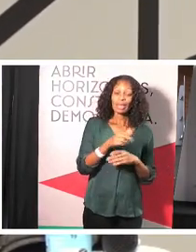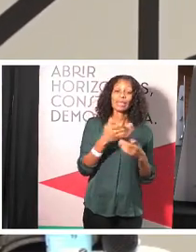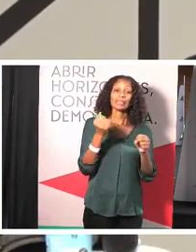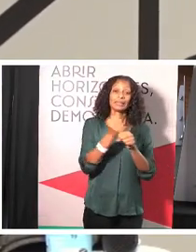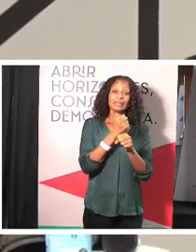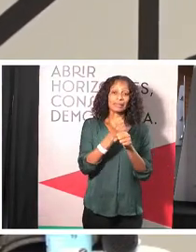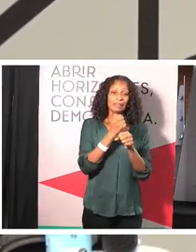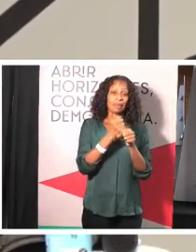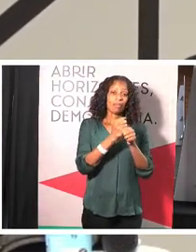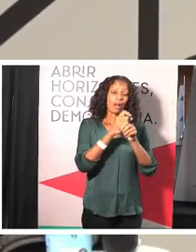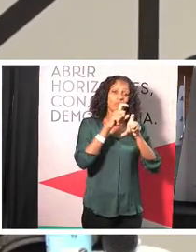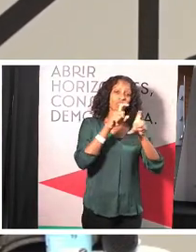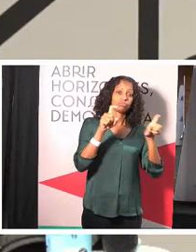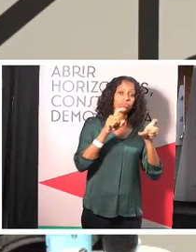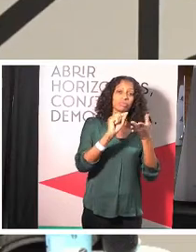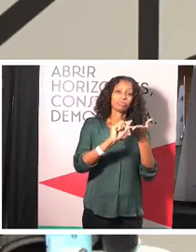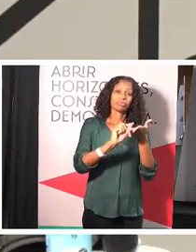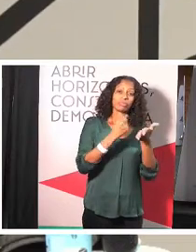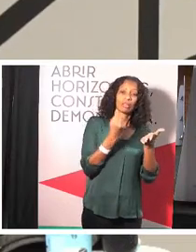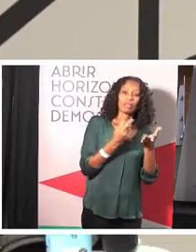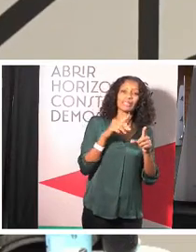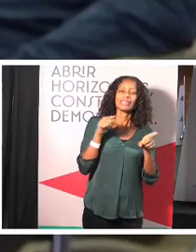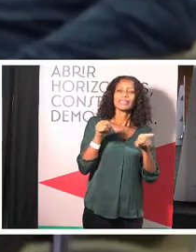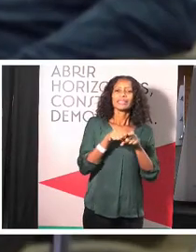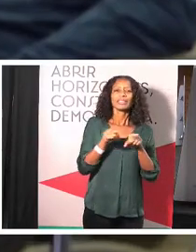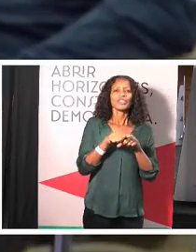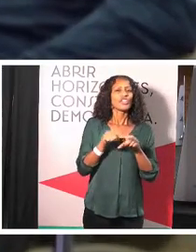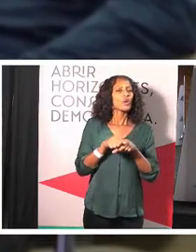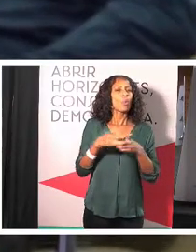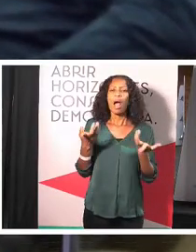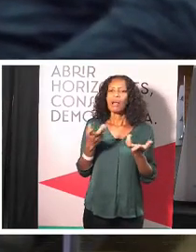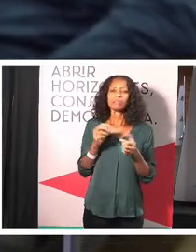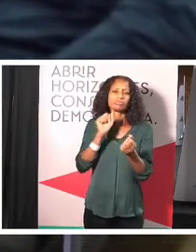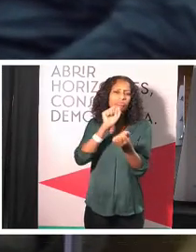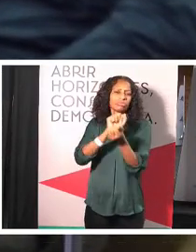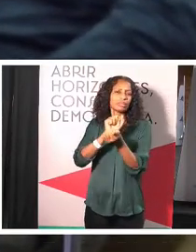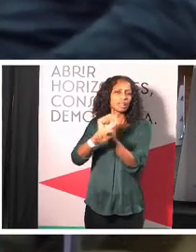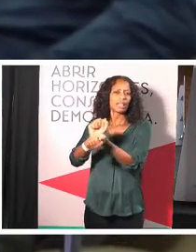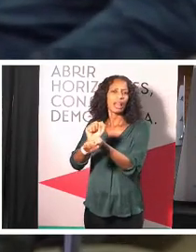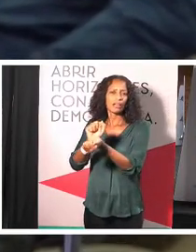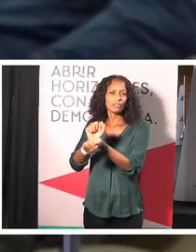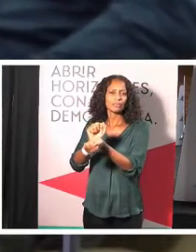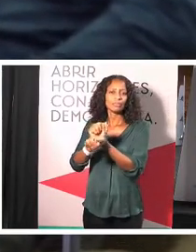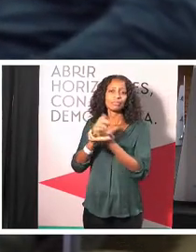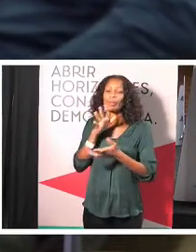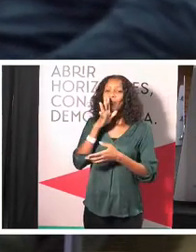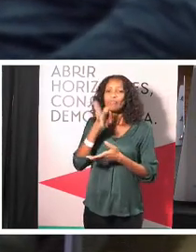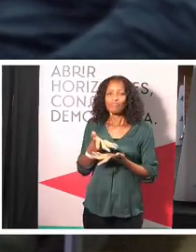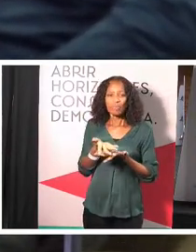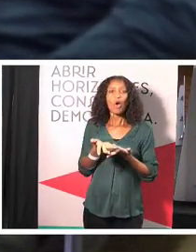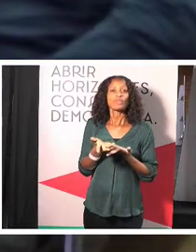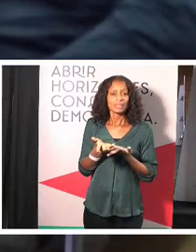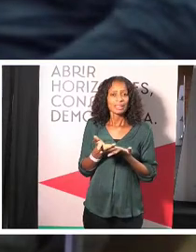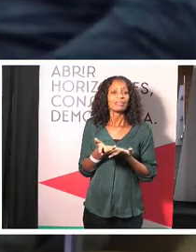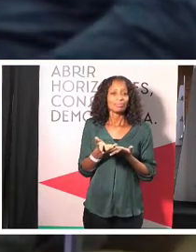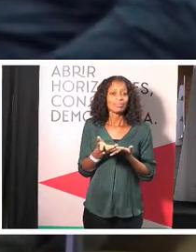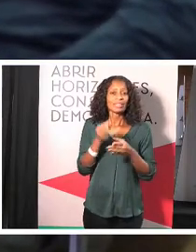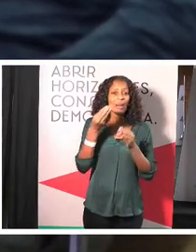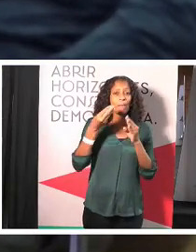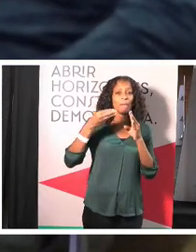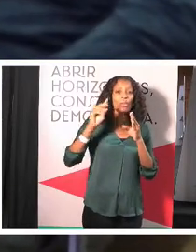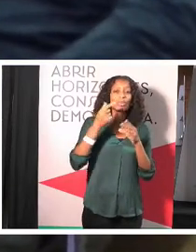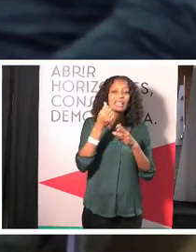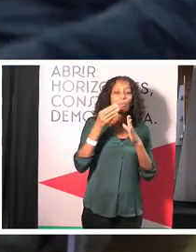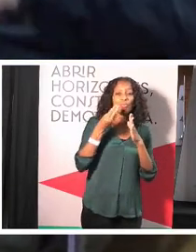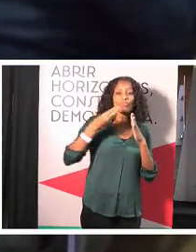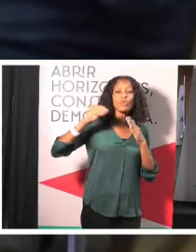esclavitud, como son, el primero de ellos es la renuncia a la plusvalía que uno genera, es decir, una persona vende su sudor pero